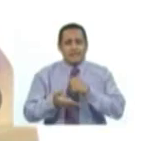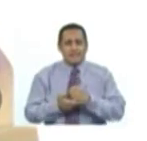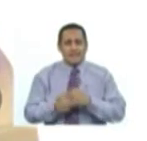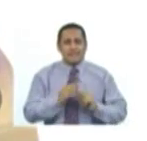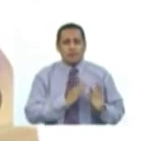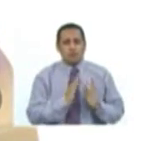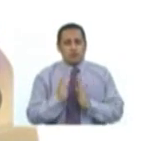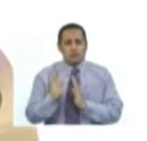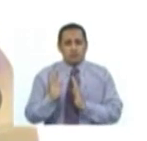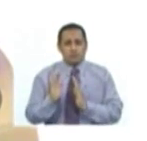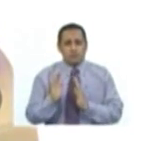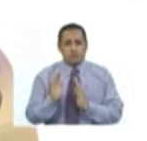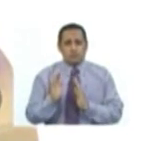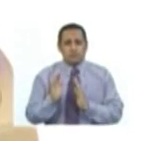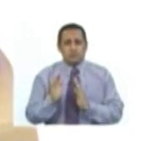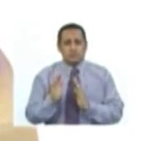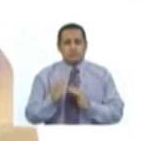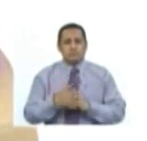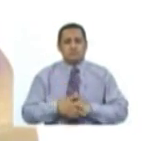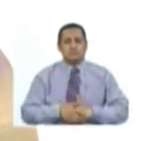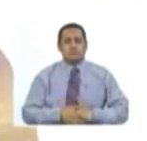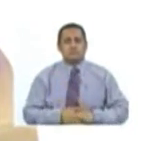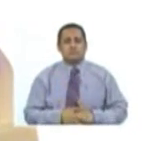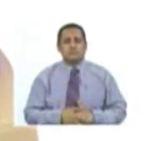debido proceso